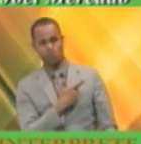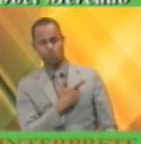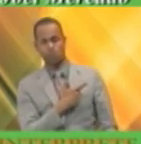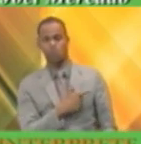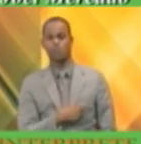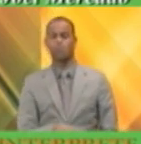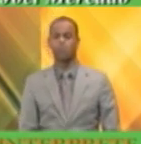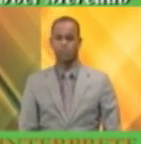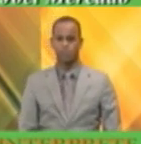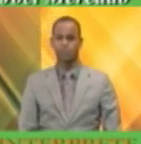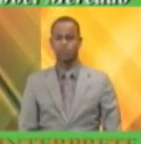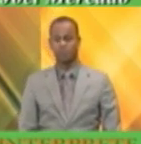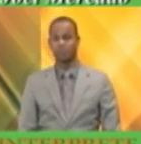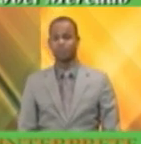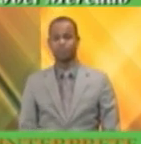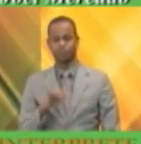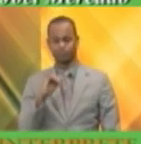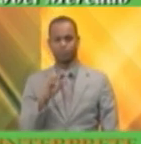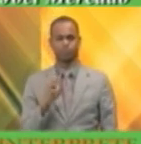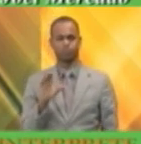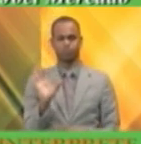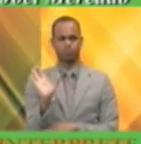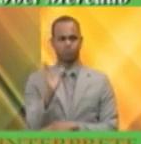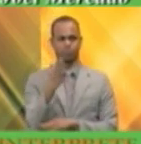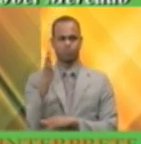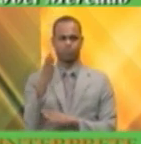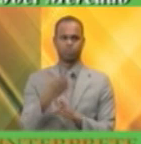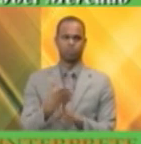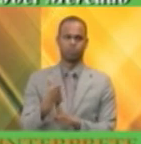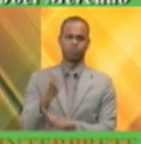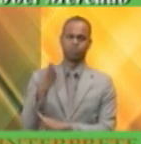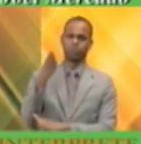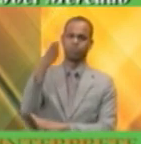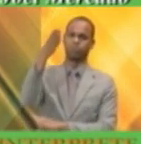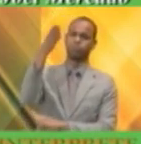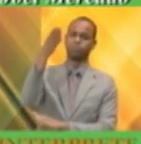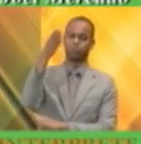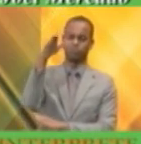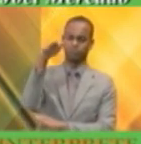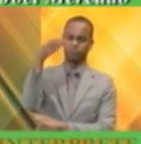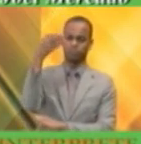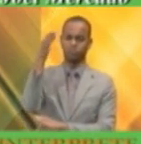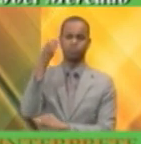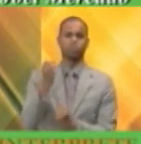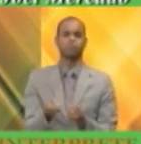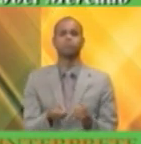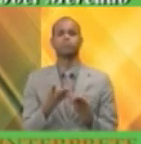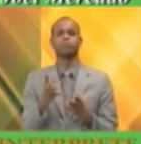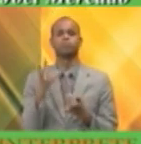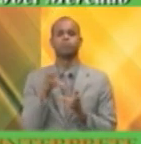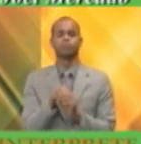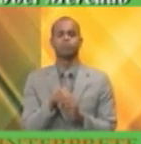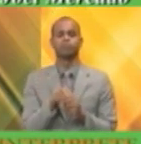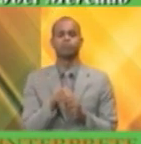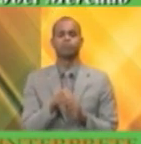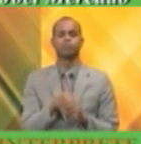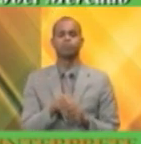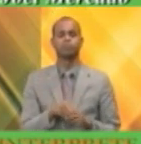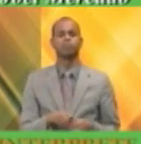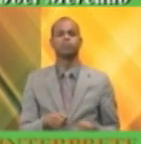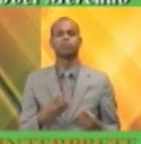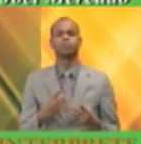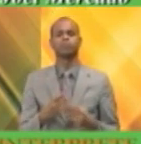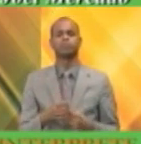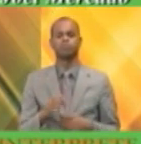Toronto, esa es en el izamiento de bandera. Y ¿cuántos atletas participaron aquí? Ahí